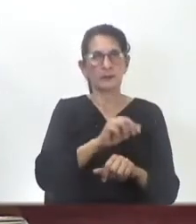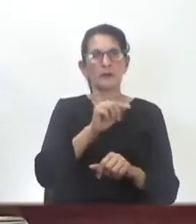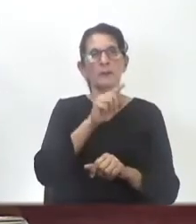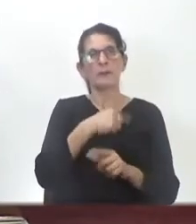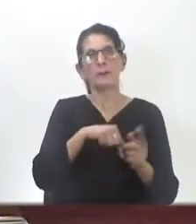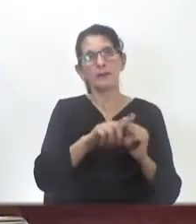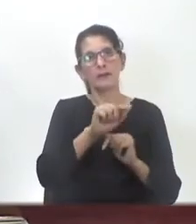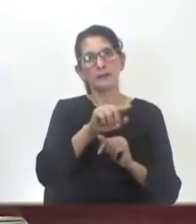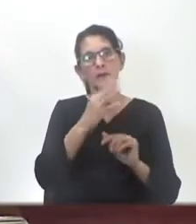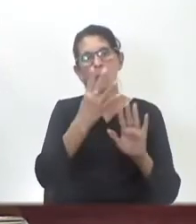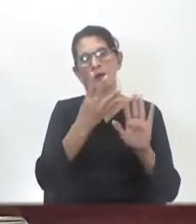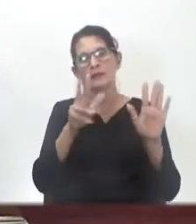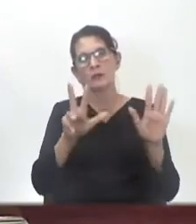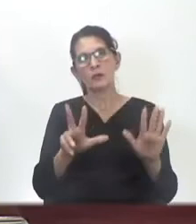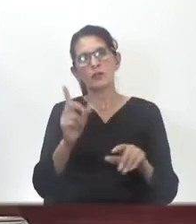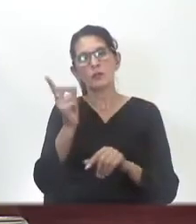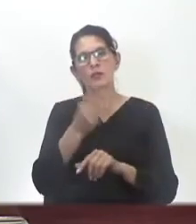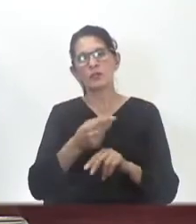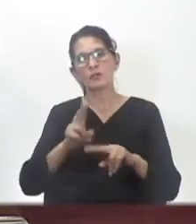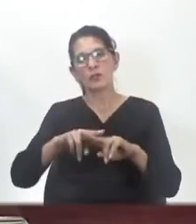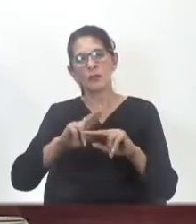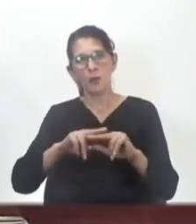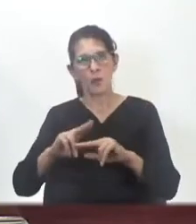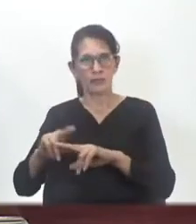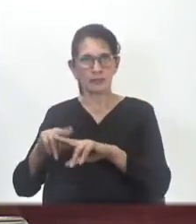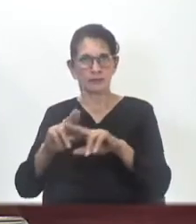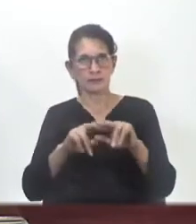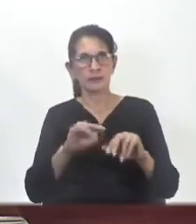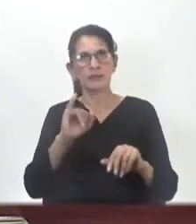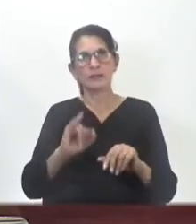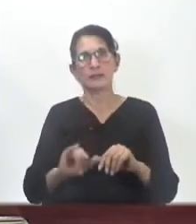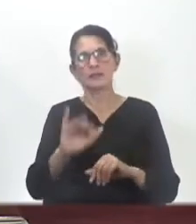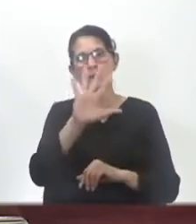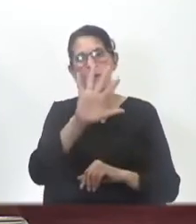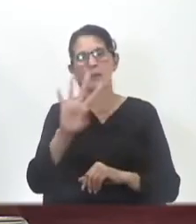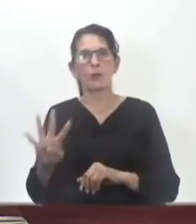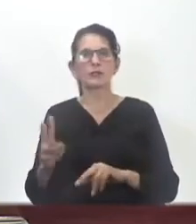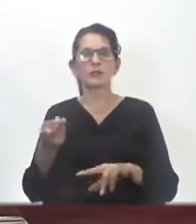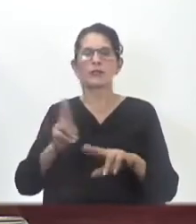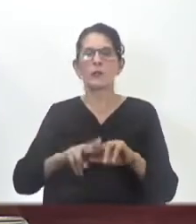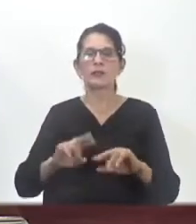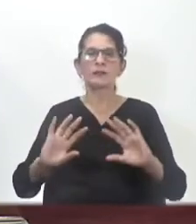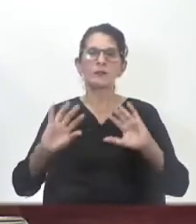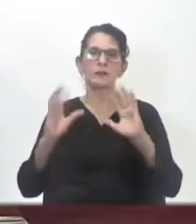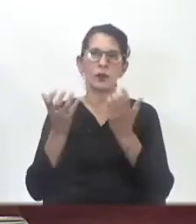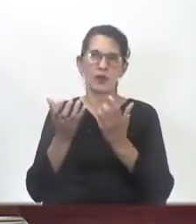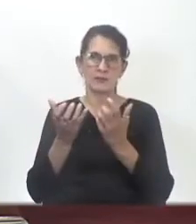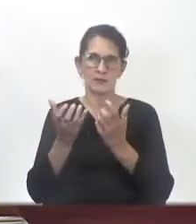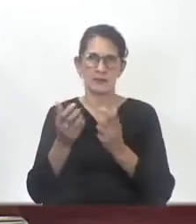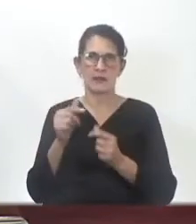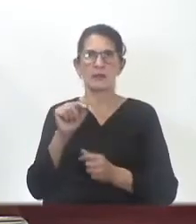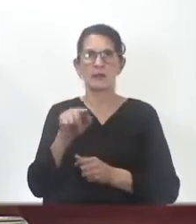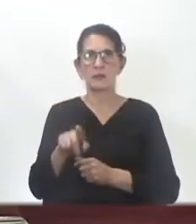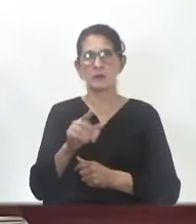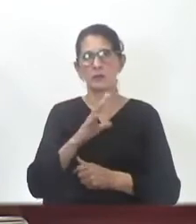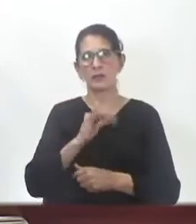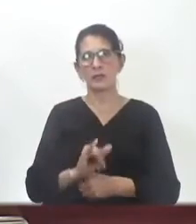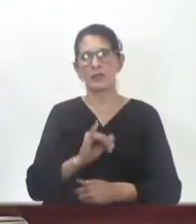ella ocurrió el 48% de las muertes y el 54% de las muertes violentas. Eso salió en el